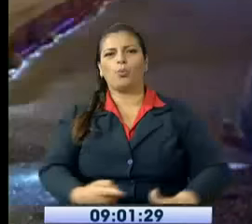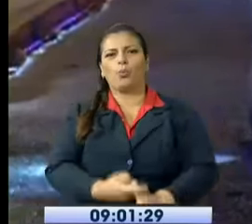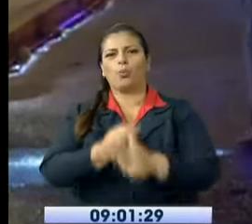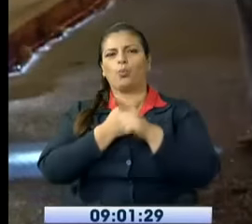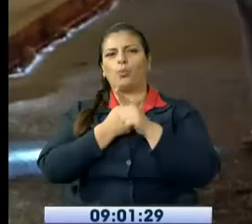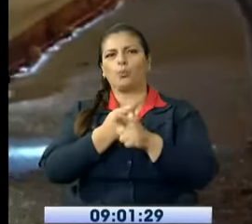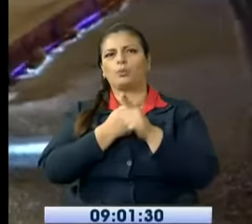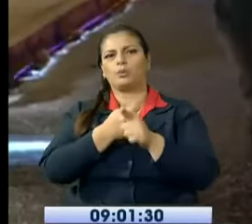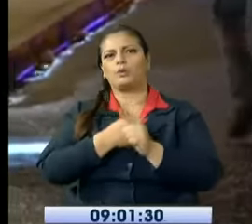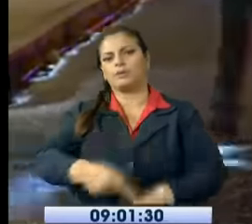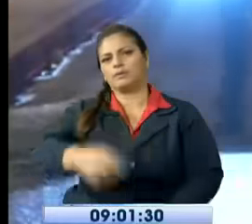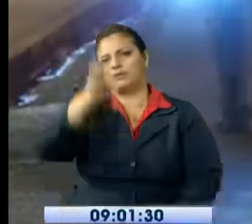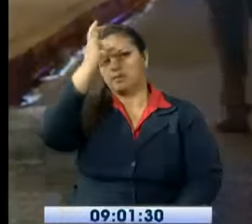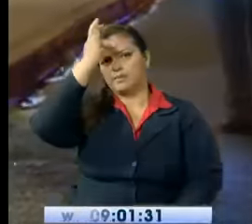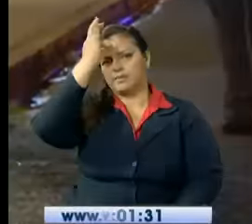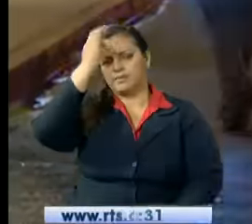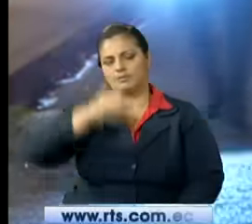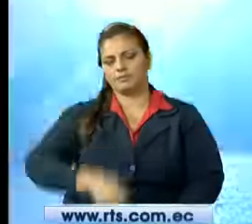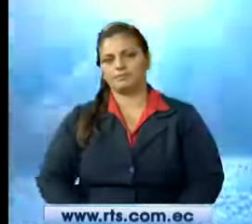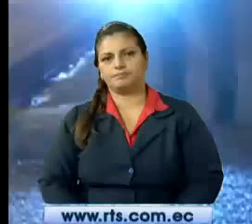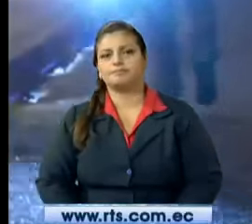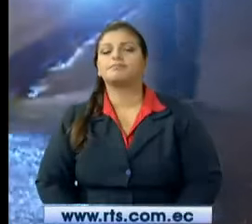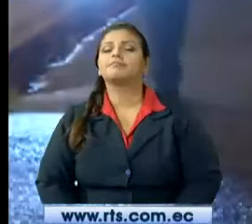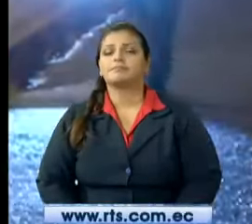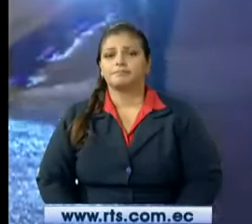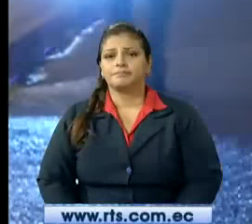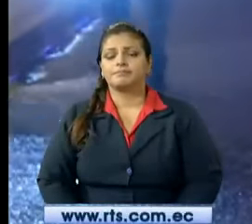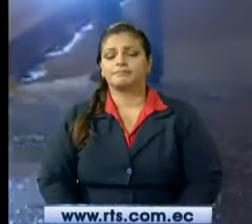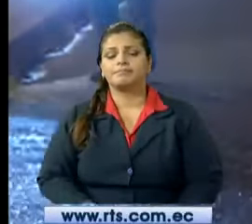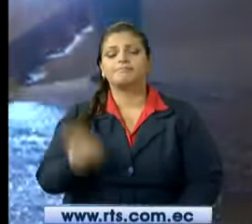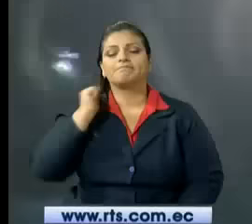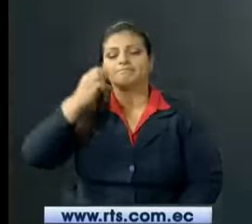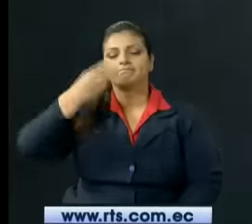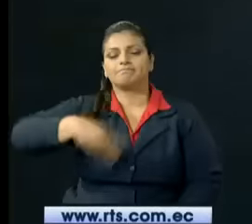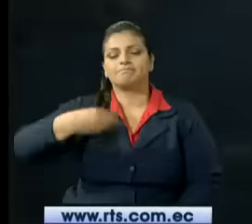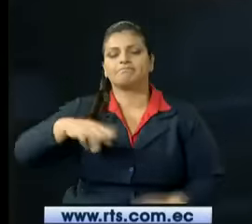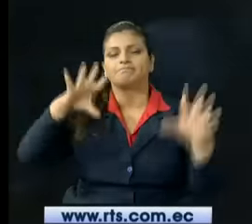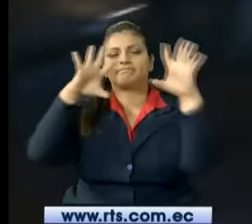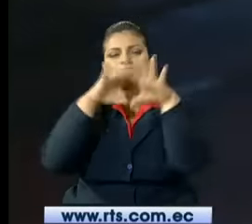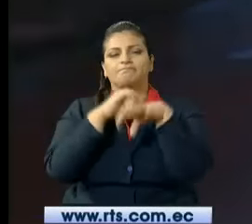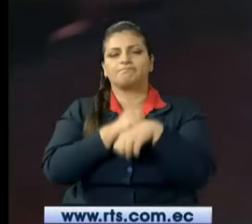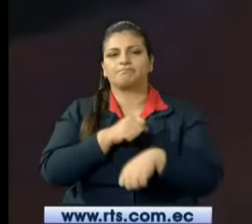edad, partió de este mundo la noche del miércoles en el sur de Guayaquil.